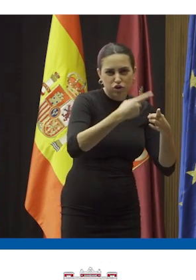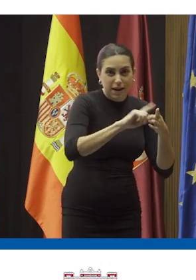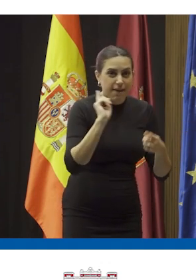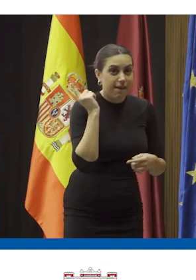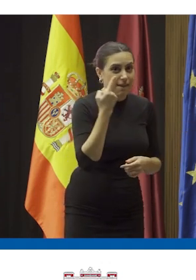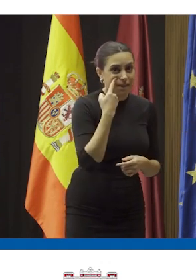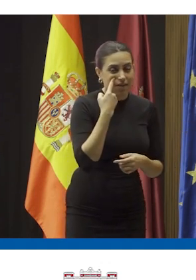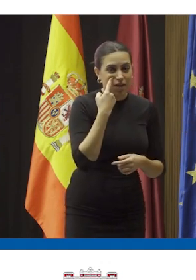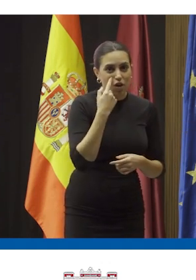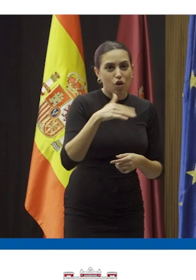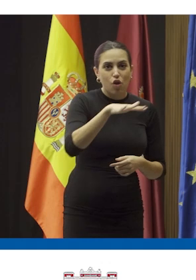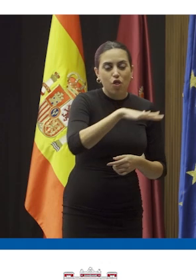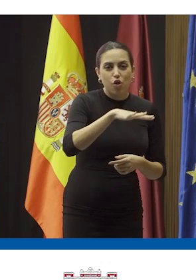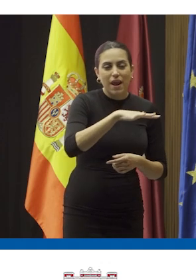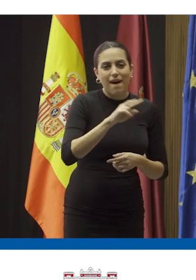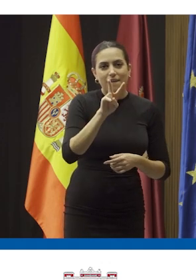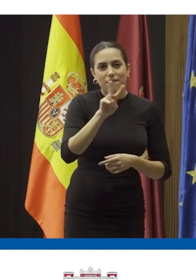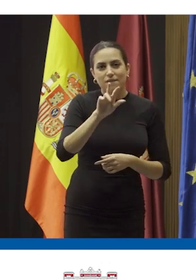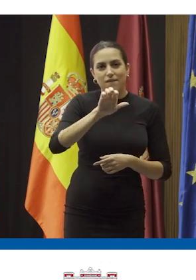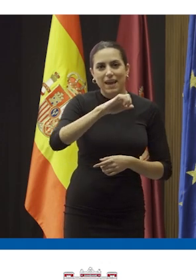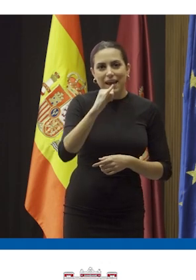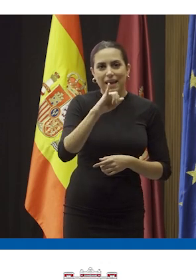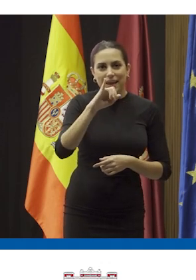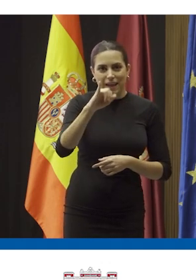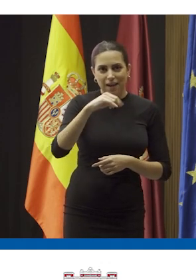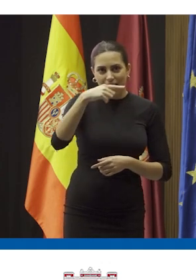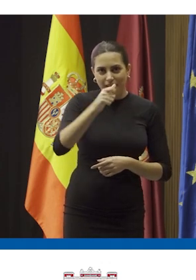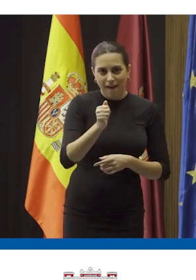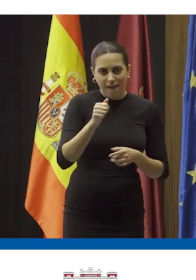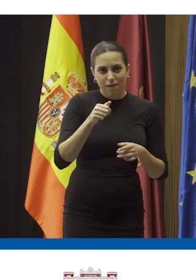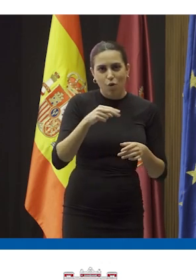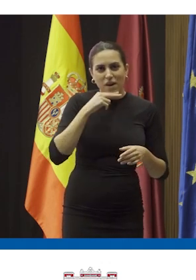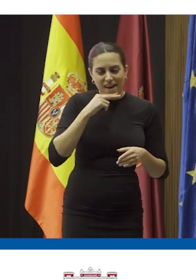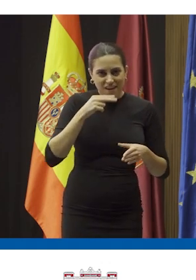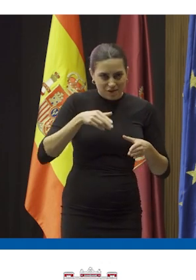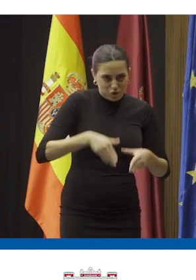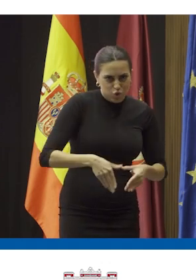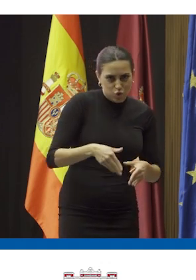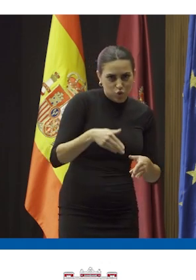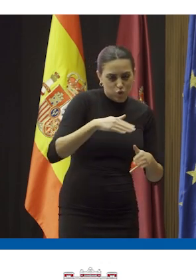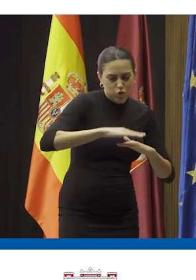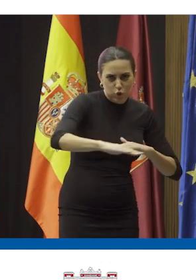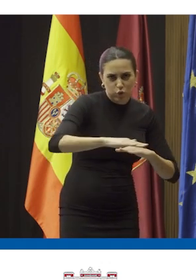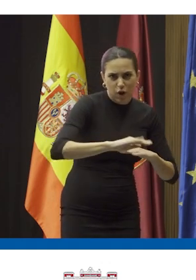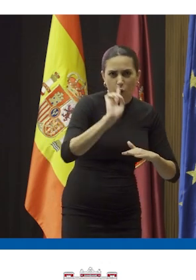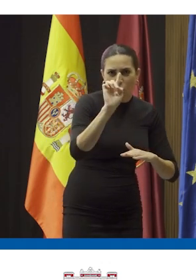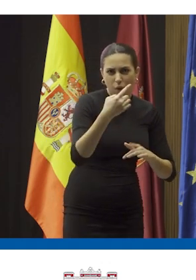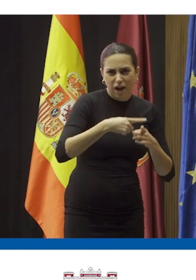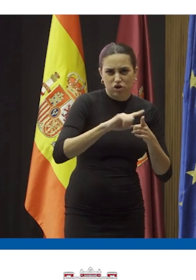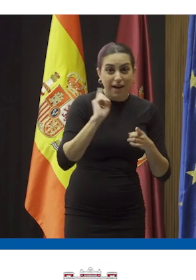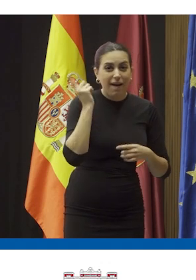vejiga urinaria. Vejiga urinaria y en el suelo una estructura. No sé lo que es, pero no me complico la vida. La voy a